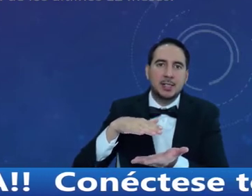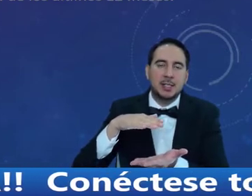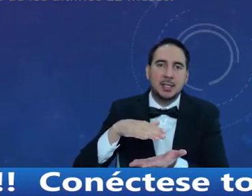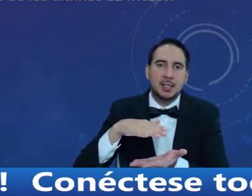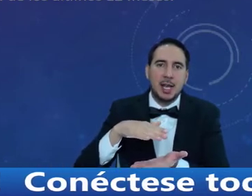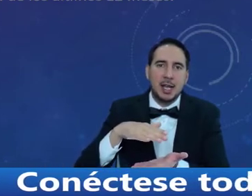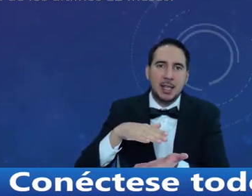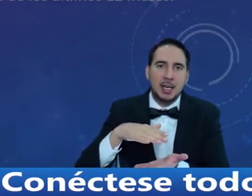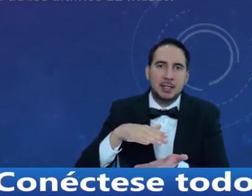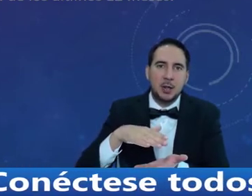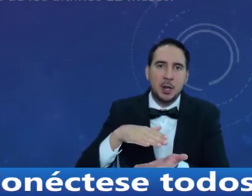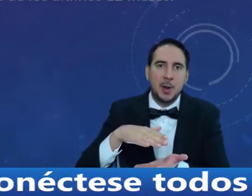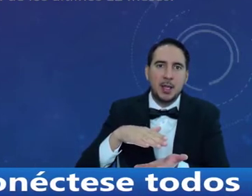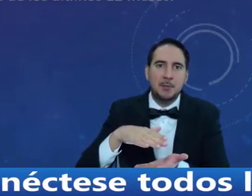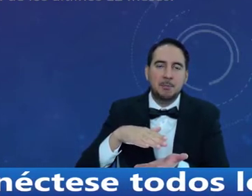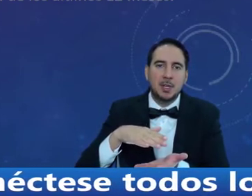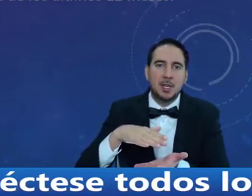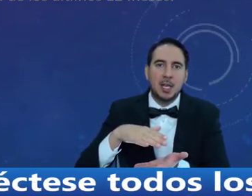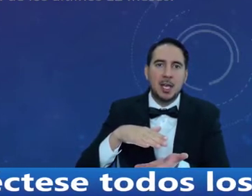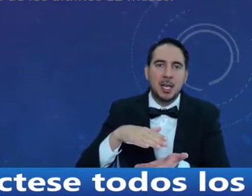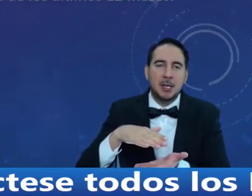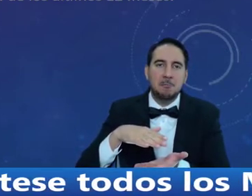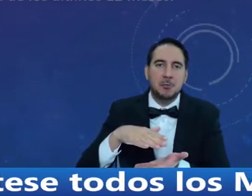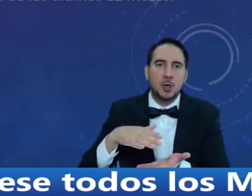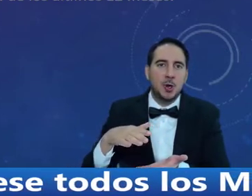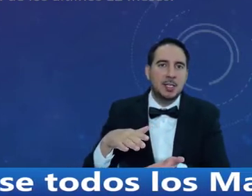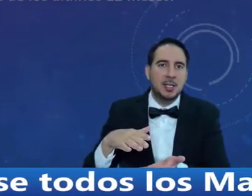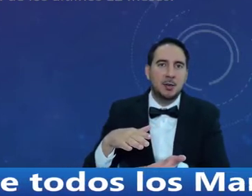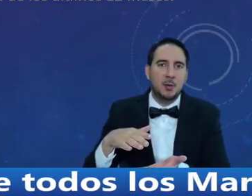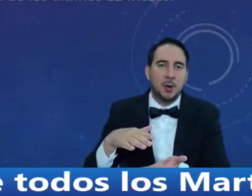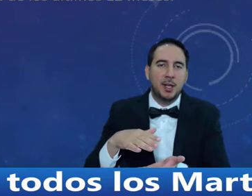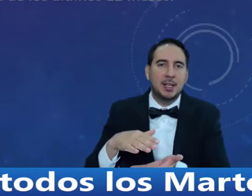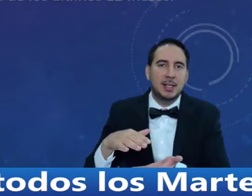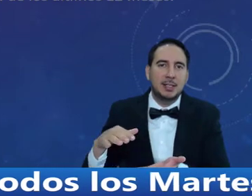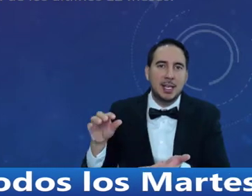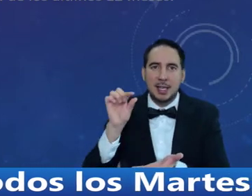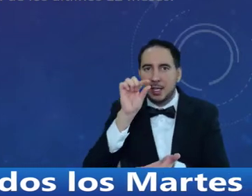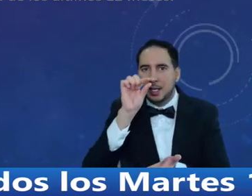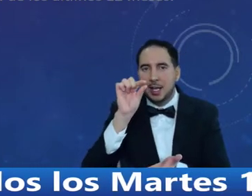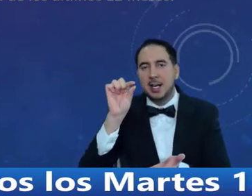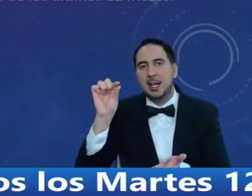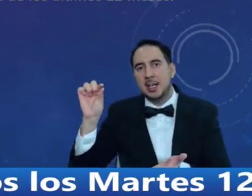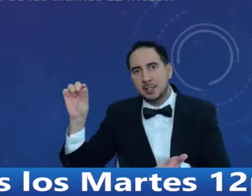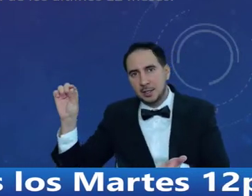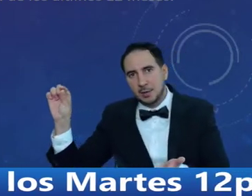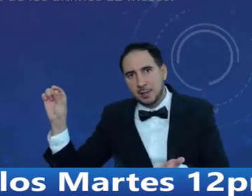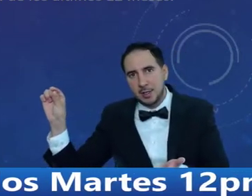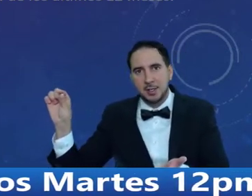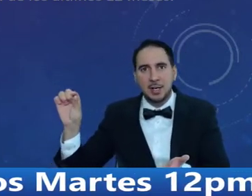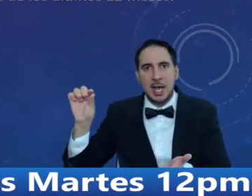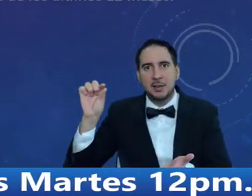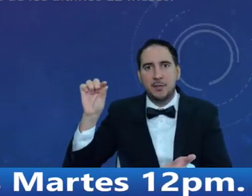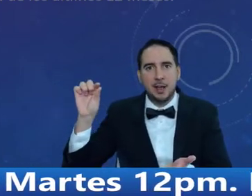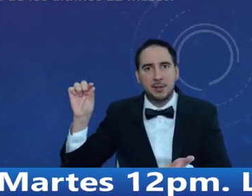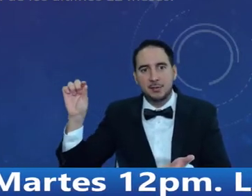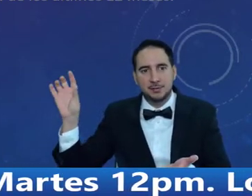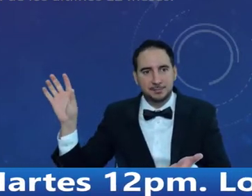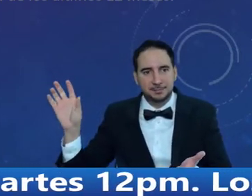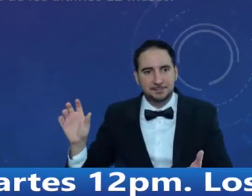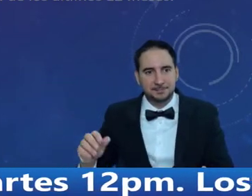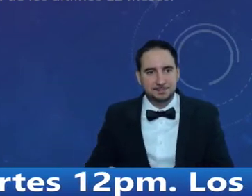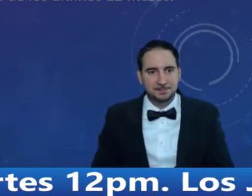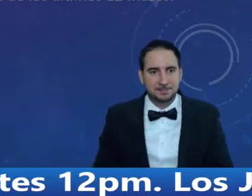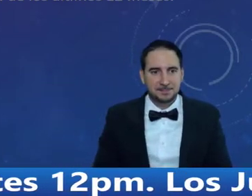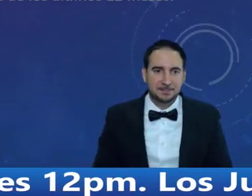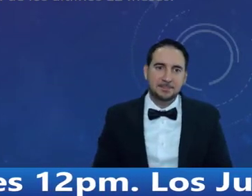NRS de acá del estado de Nevada. Yo no le hice. Bueno, esta cantidad de NRS. Eso es lo que